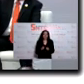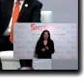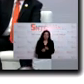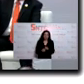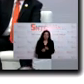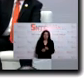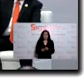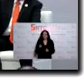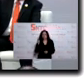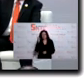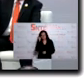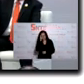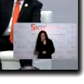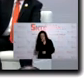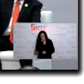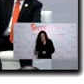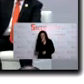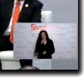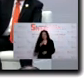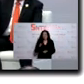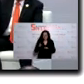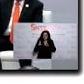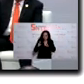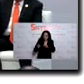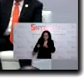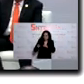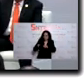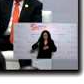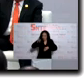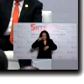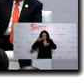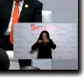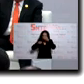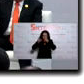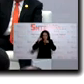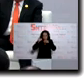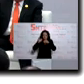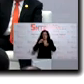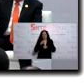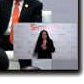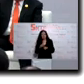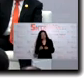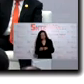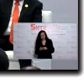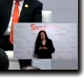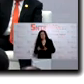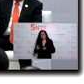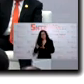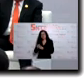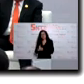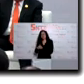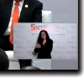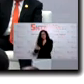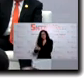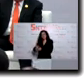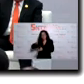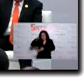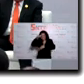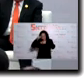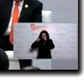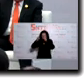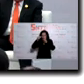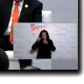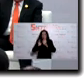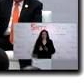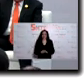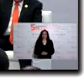aprender, dificultan el aprendizaje, y después otras que sí contribuyen al aprendizaje. Un poco va a quedar esto aquí si alguien